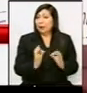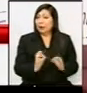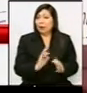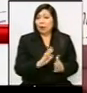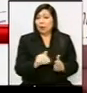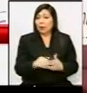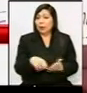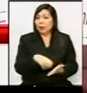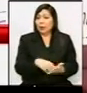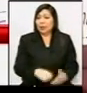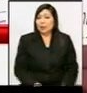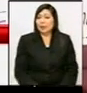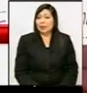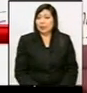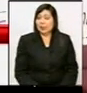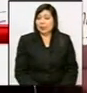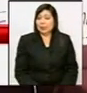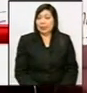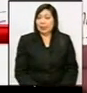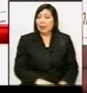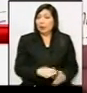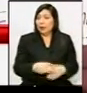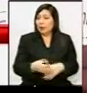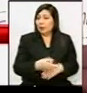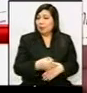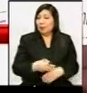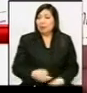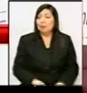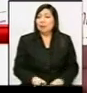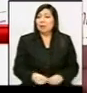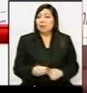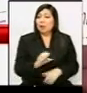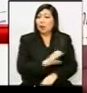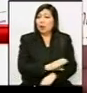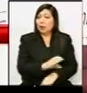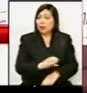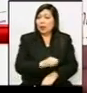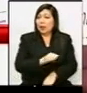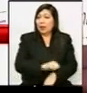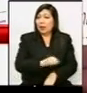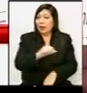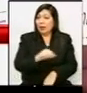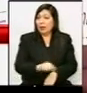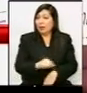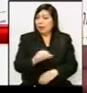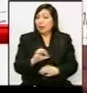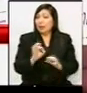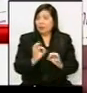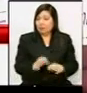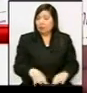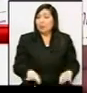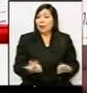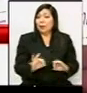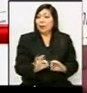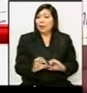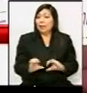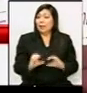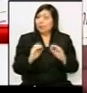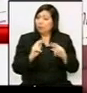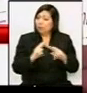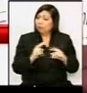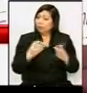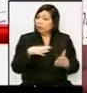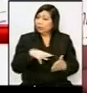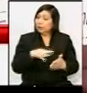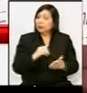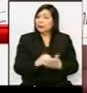todas las ciudades, ¿no? De todas las ciudades y en toda la región, especialmente costera y andina. Sería importante, ministro, de que se haga un estudio para